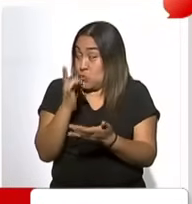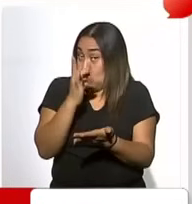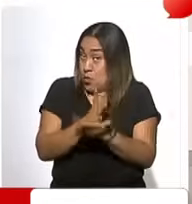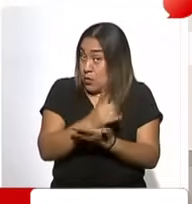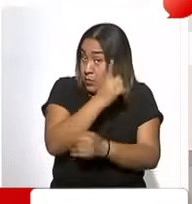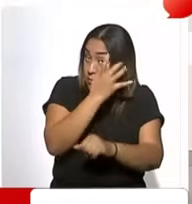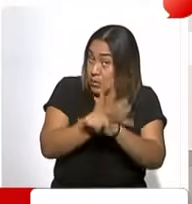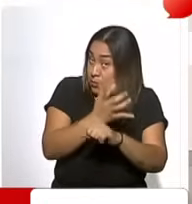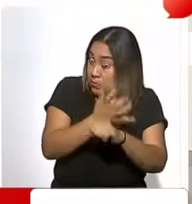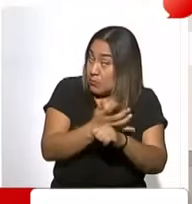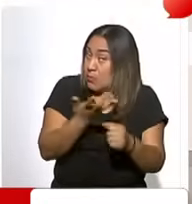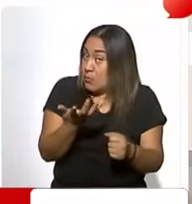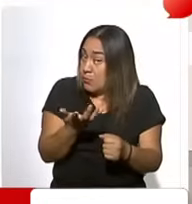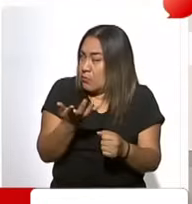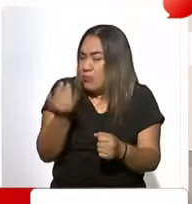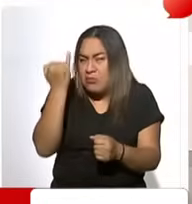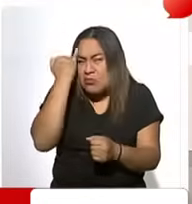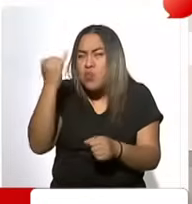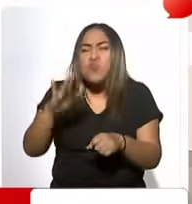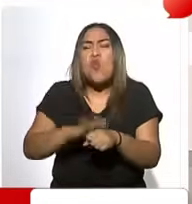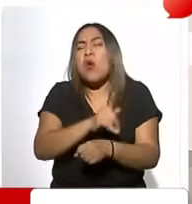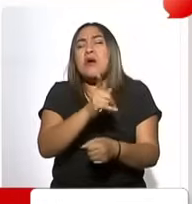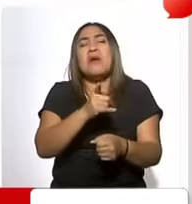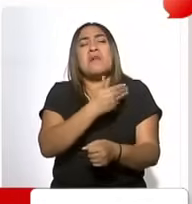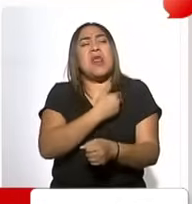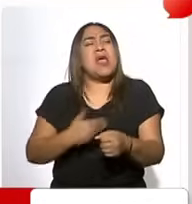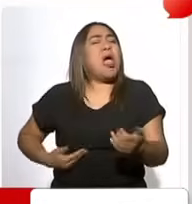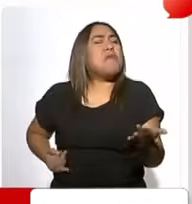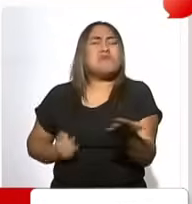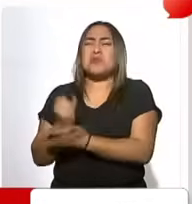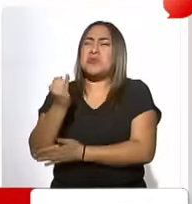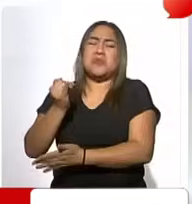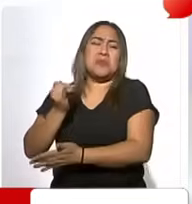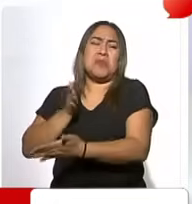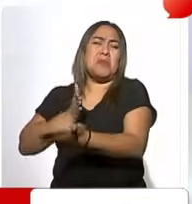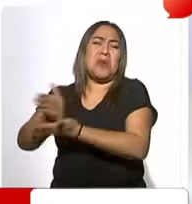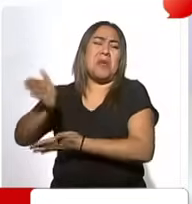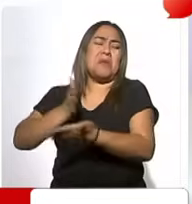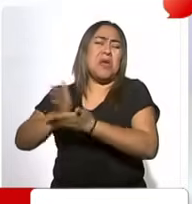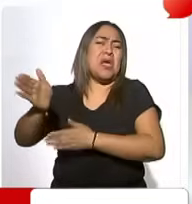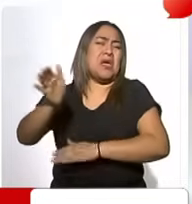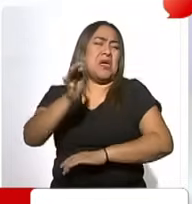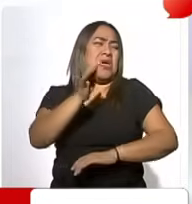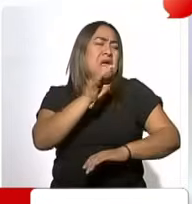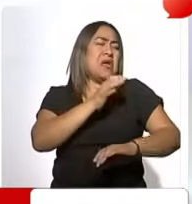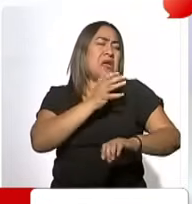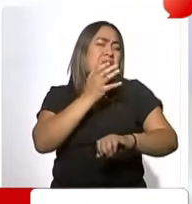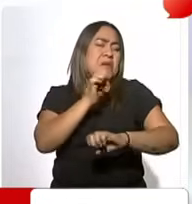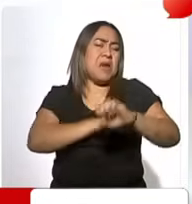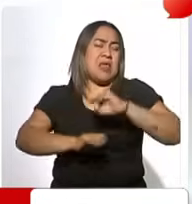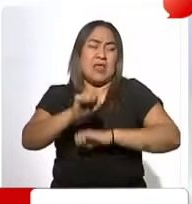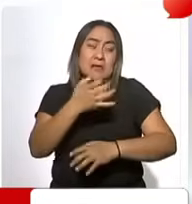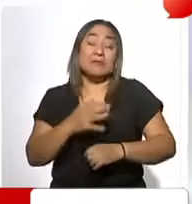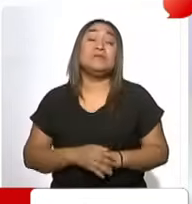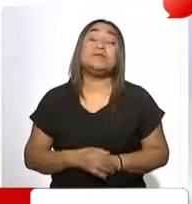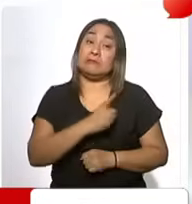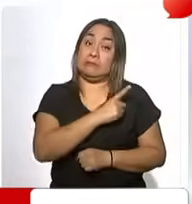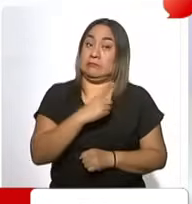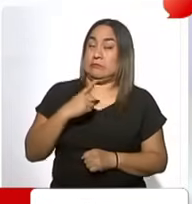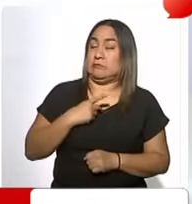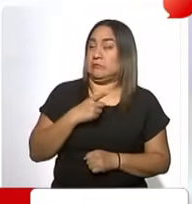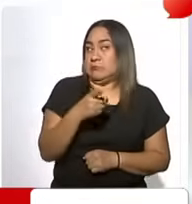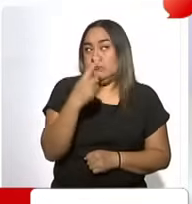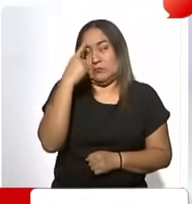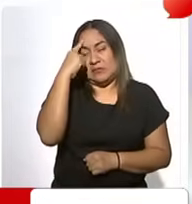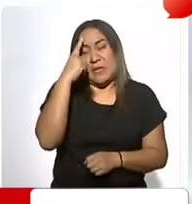de Estados Unidos Cuál es la oferta para que se arriesgue a tomar esto primero tienen que sostener ese gobierno porque es la única forma en que les garantiza primero mantener